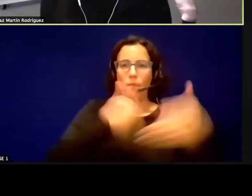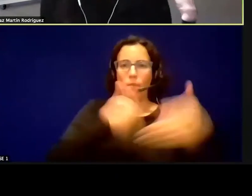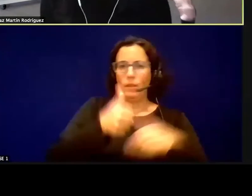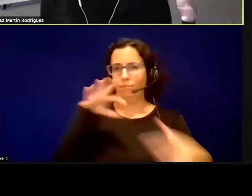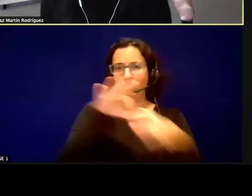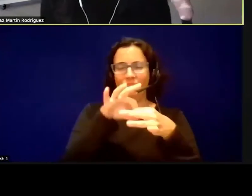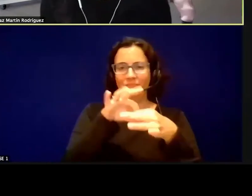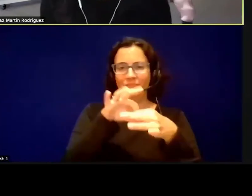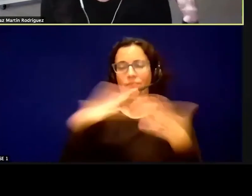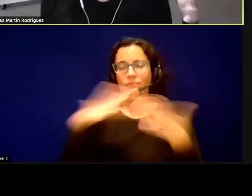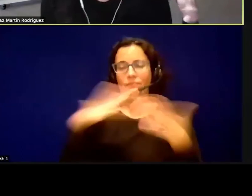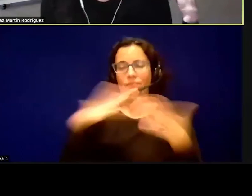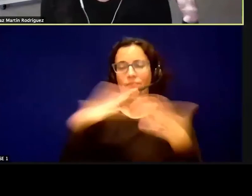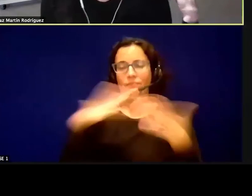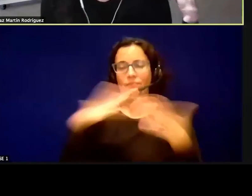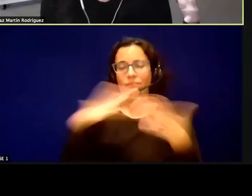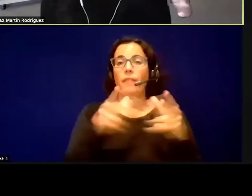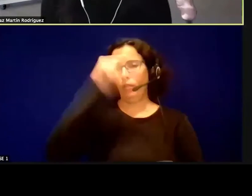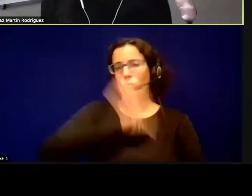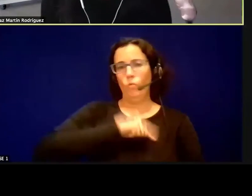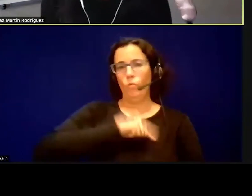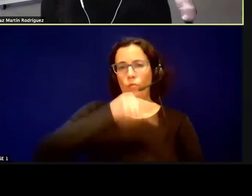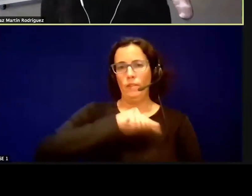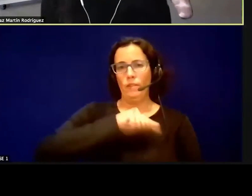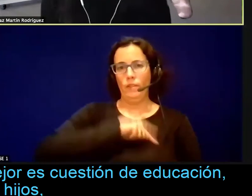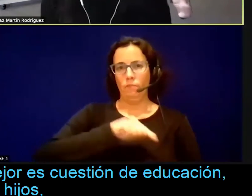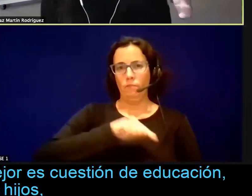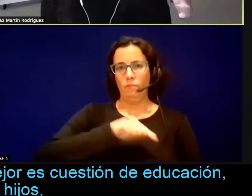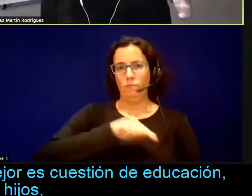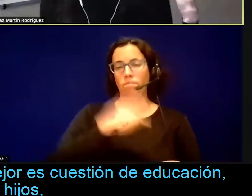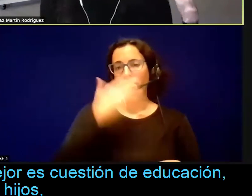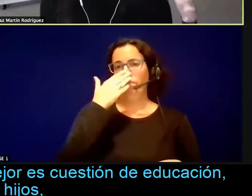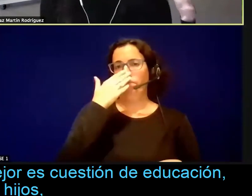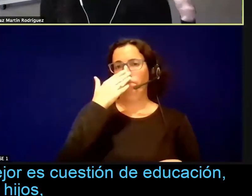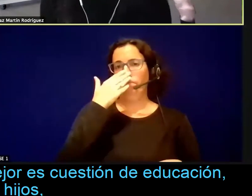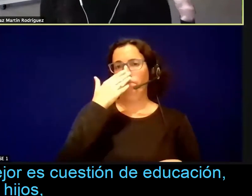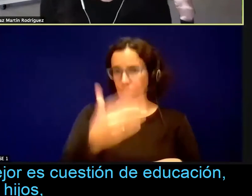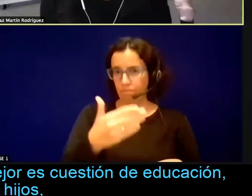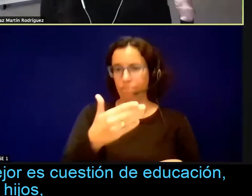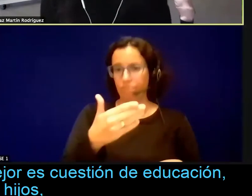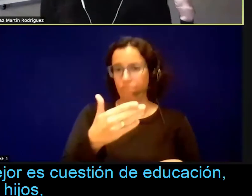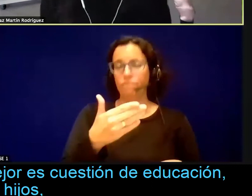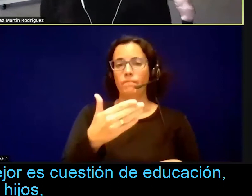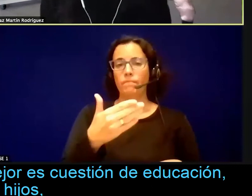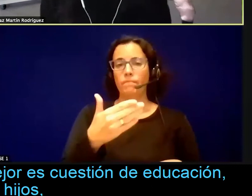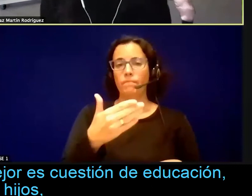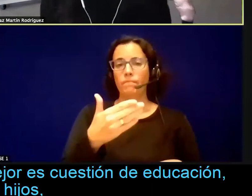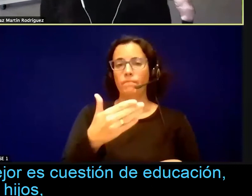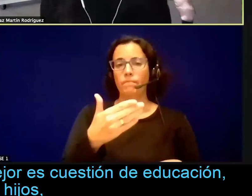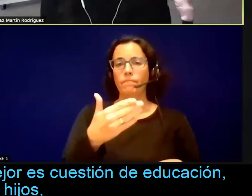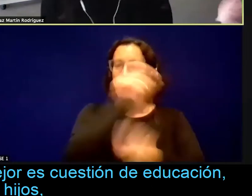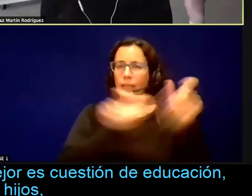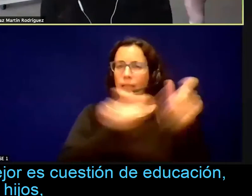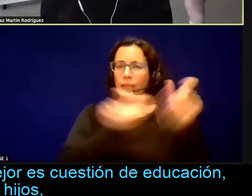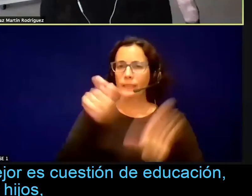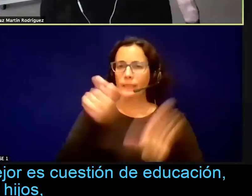está concienciada. También es cierto que cada vez hay más gente que no vea, o sea, a lo mejor